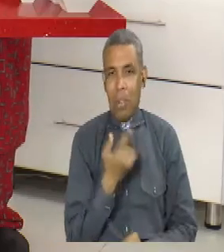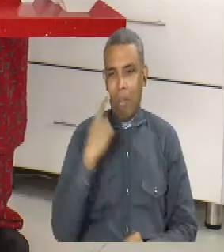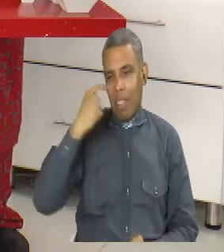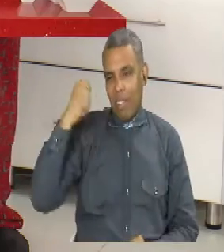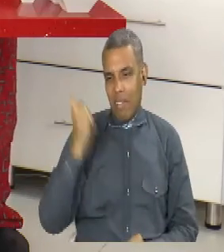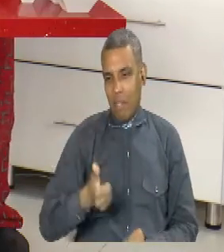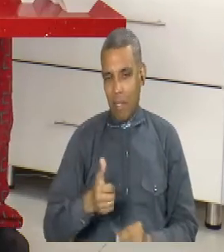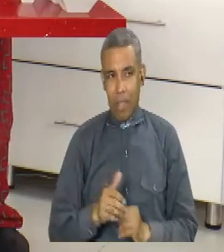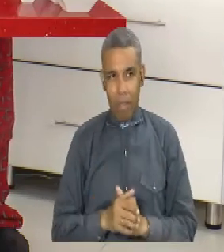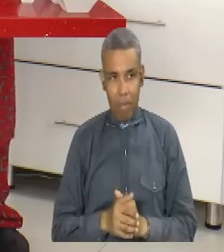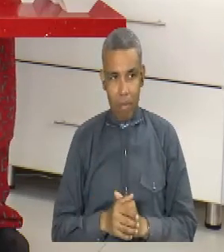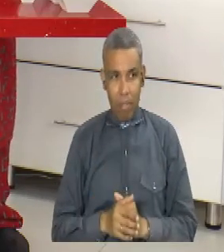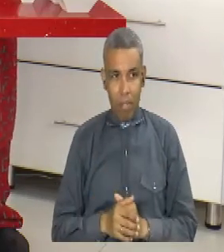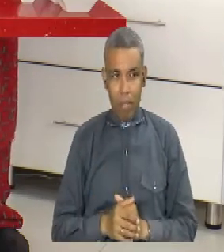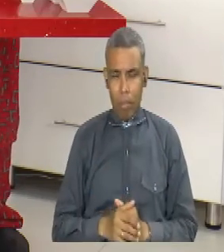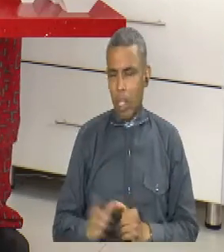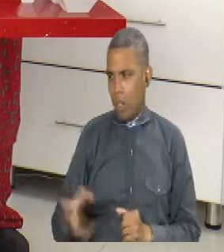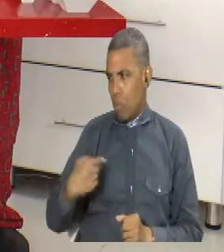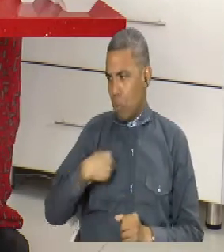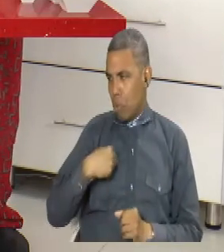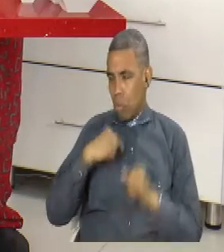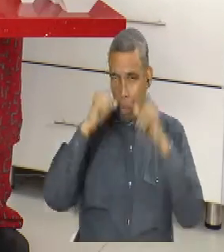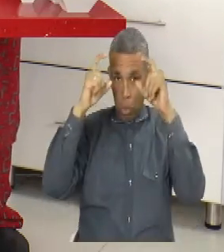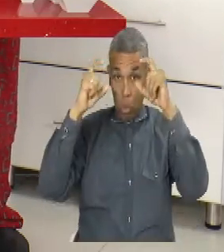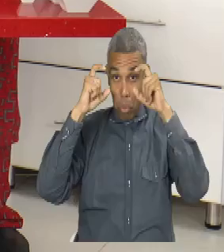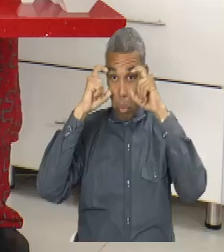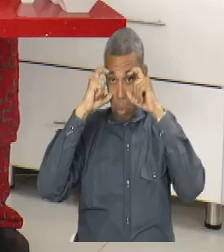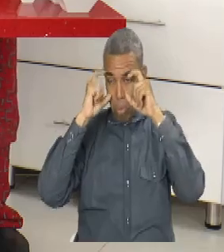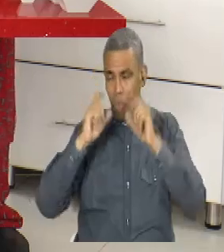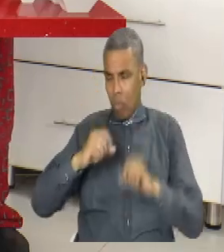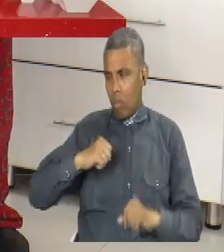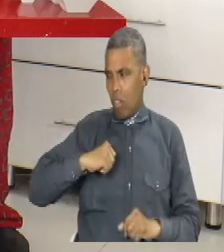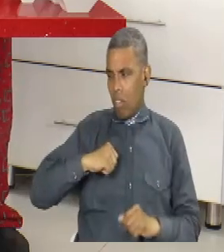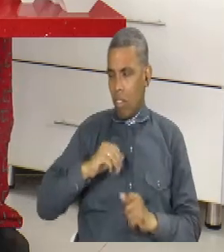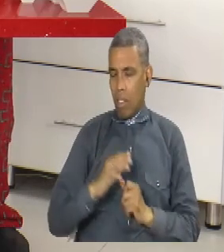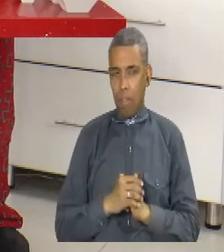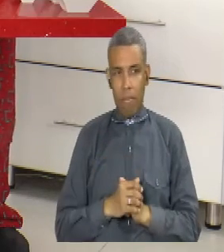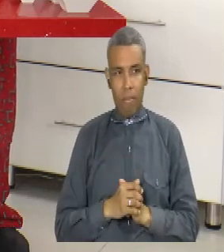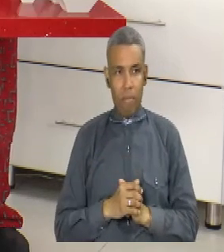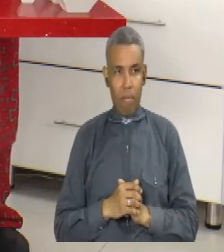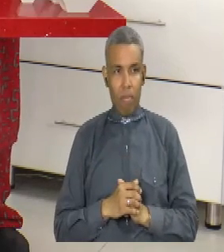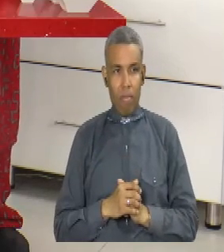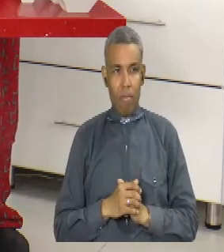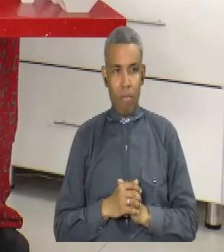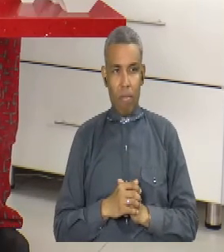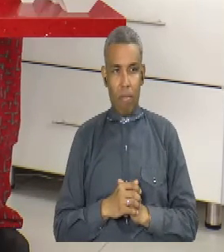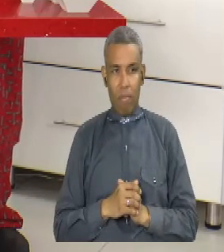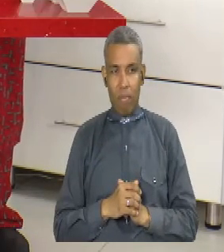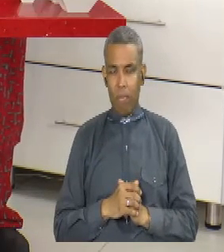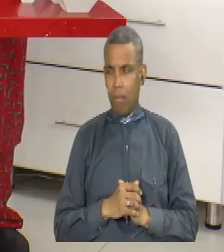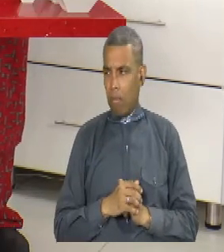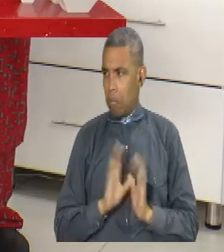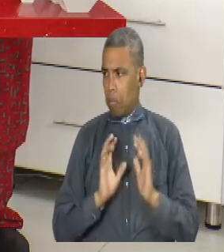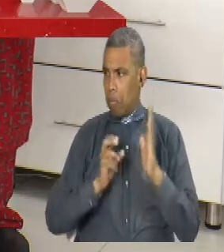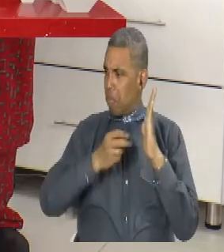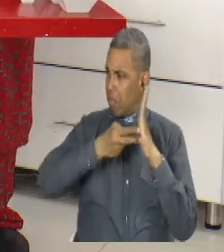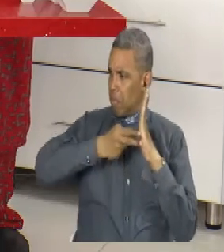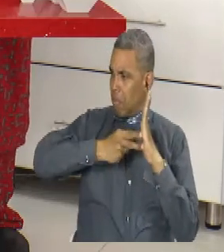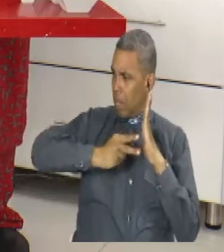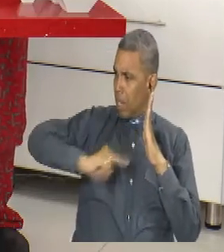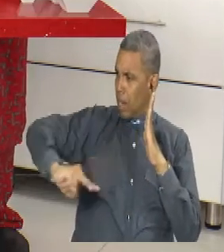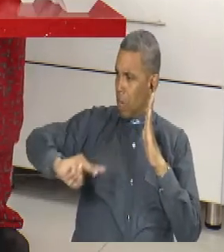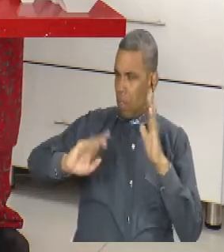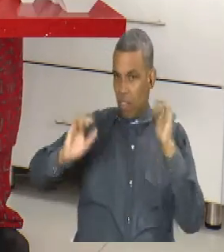tengo fórmula, utilizo gafas, lentes, y es algo avanzado. Sí. Tengo una